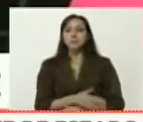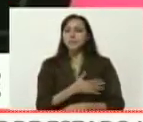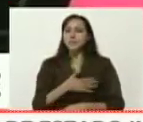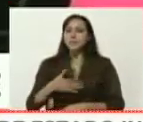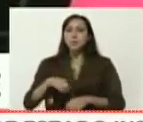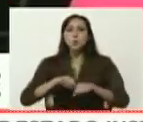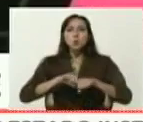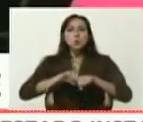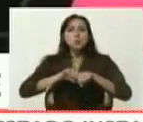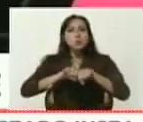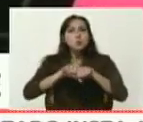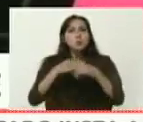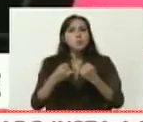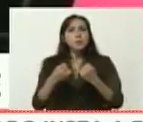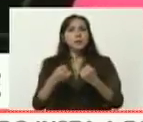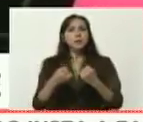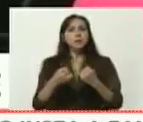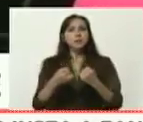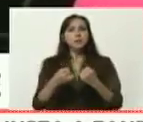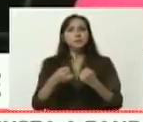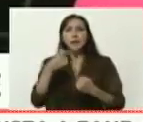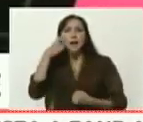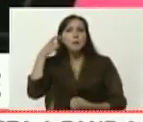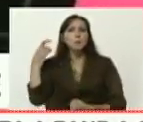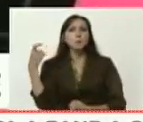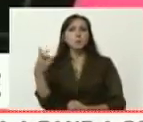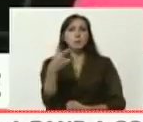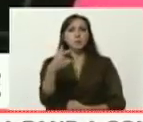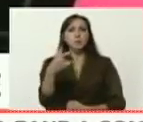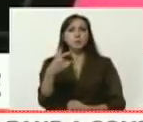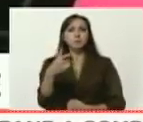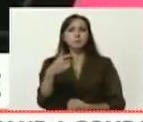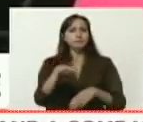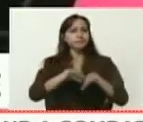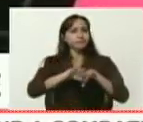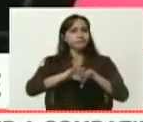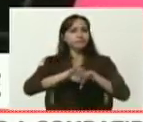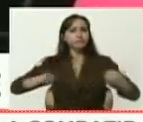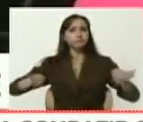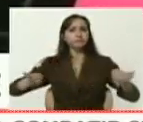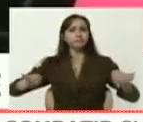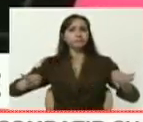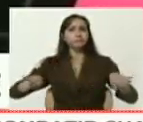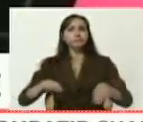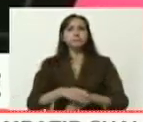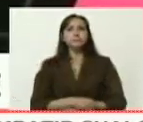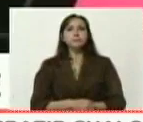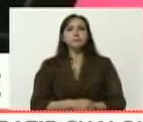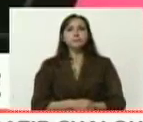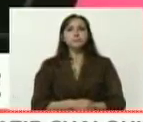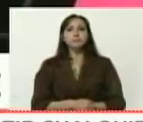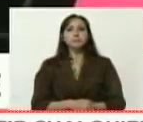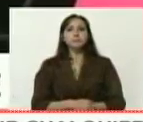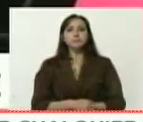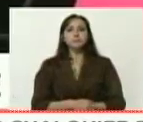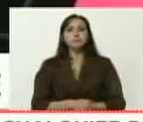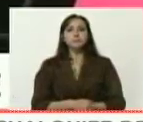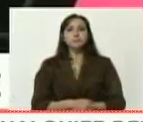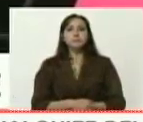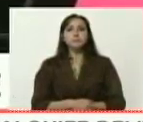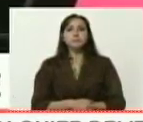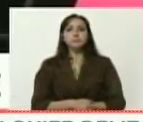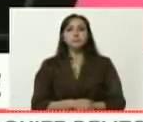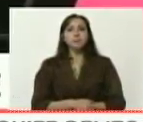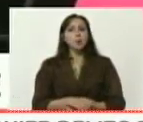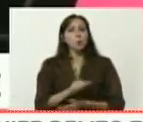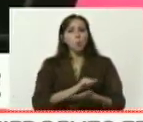romper, abatir al pueblo a través, borrando lo que ellos querían borrar de Jorge